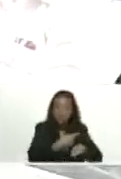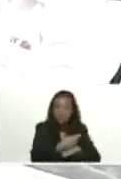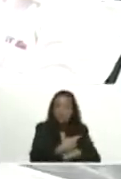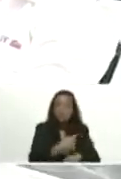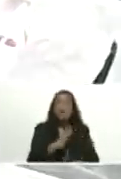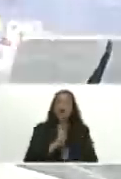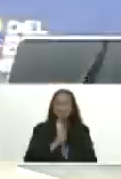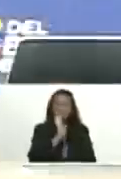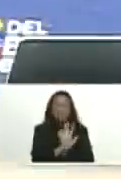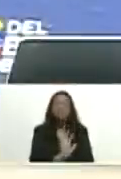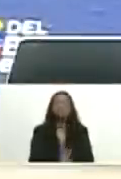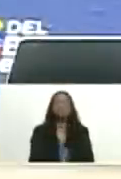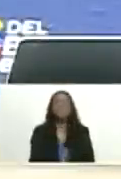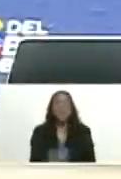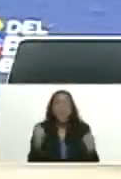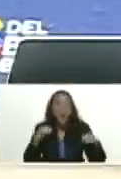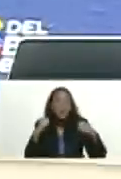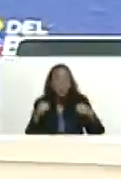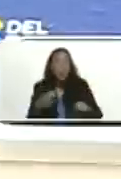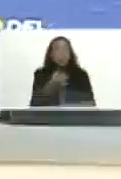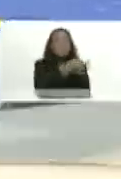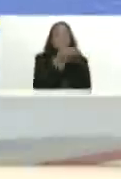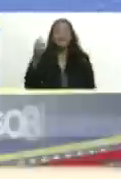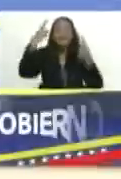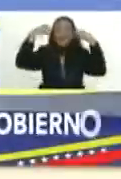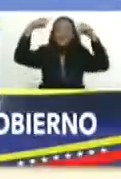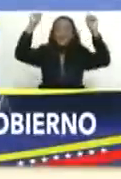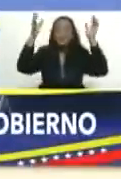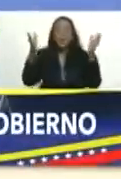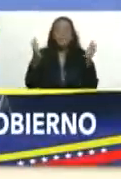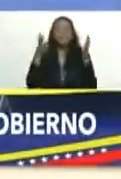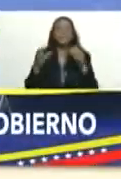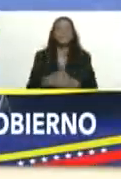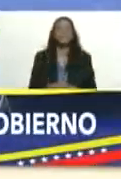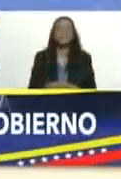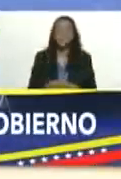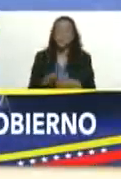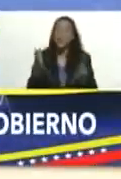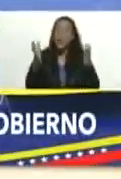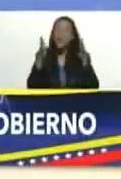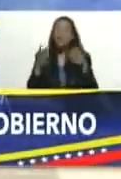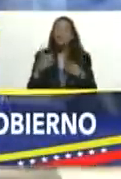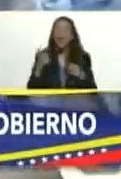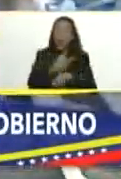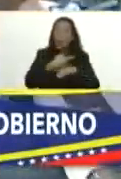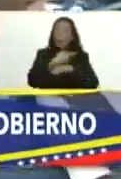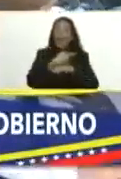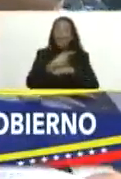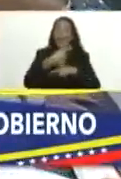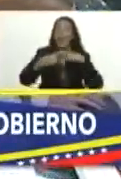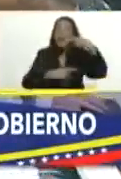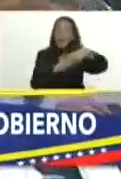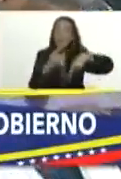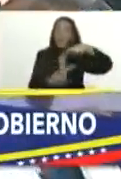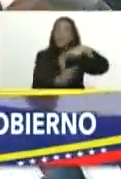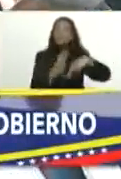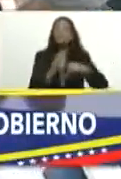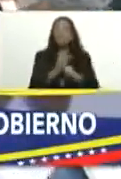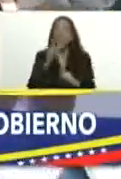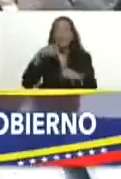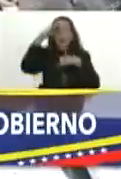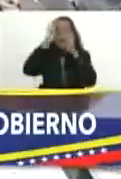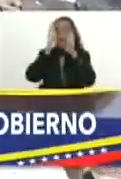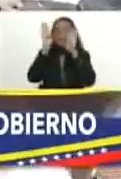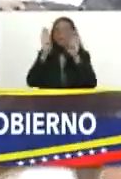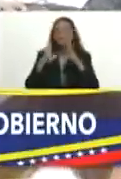ha sido un ensayo exitoso, victorioso de nuestro gobierno y de la revolución bolivariana para